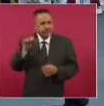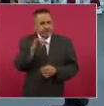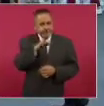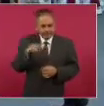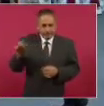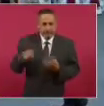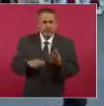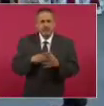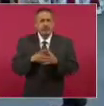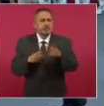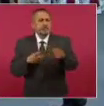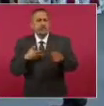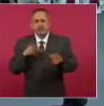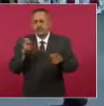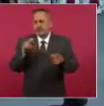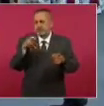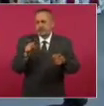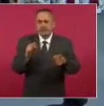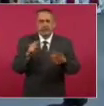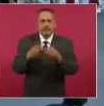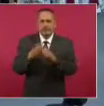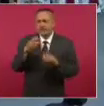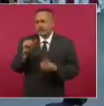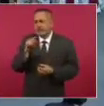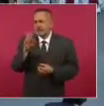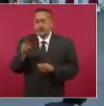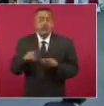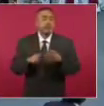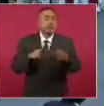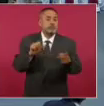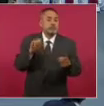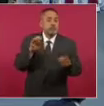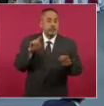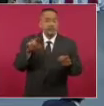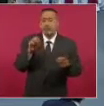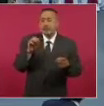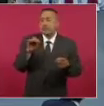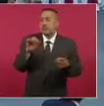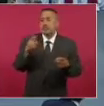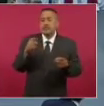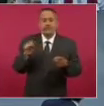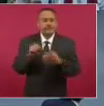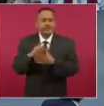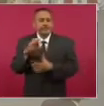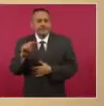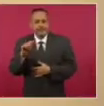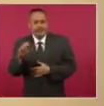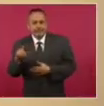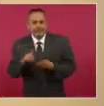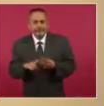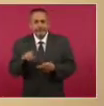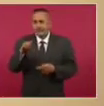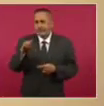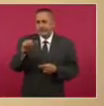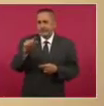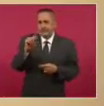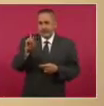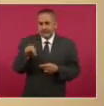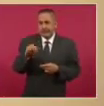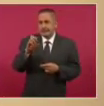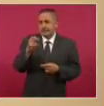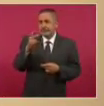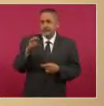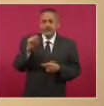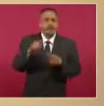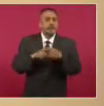Social, está Pedro Aces de CATEM, Abel Domínguez de la CTC, Martín Esparza de la